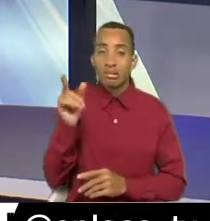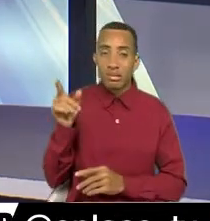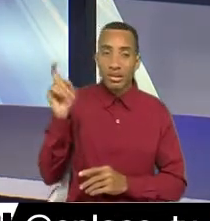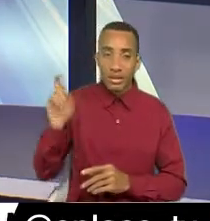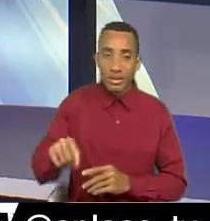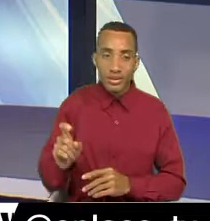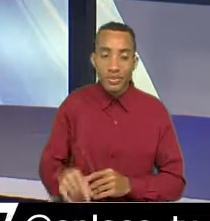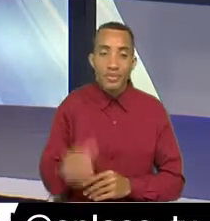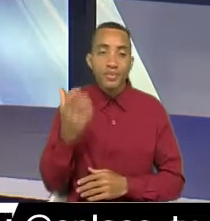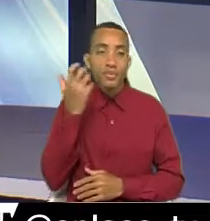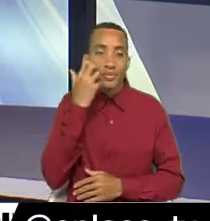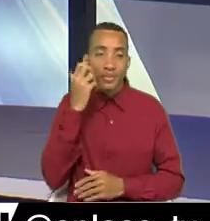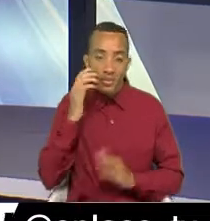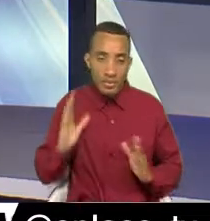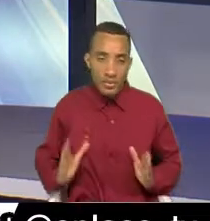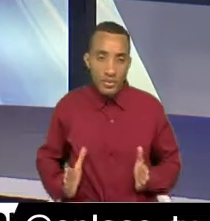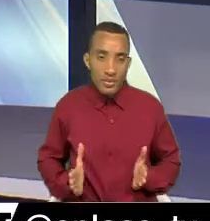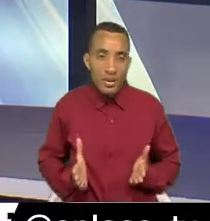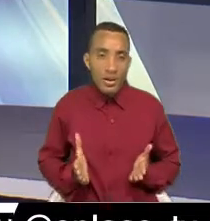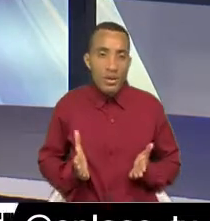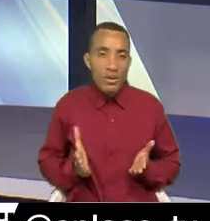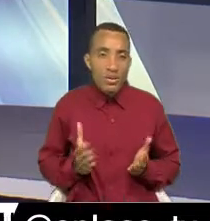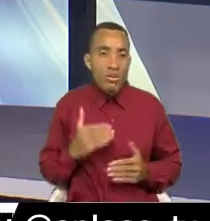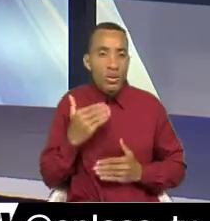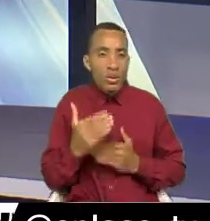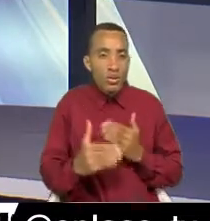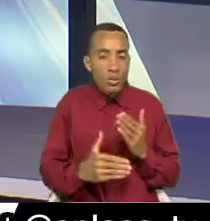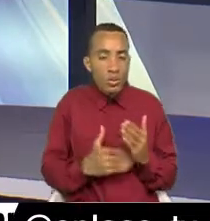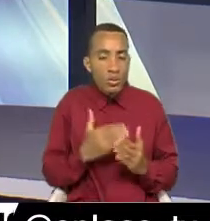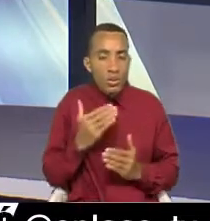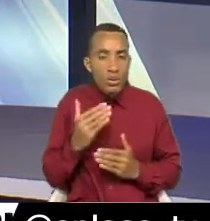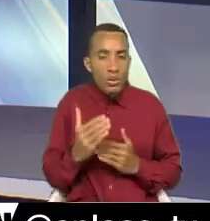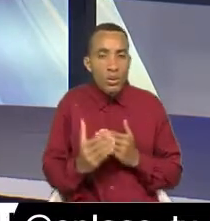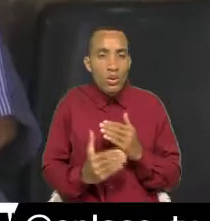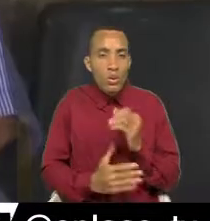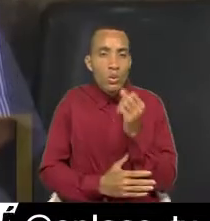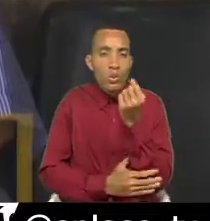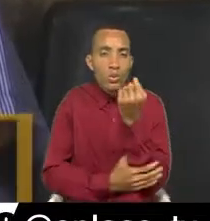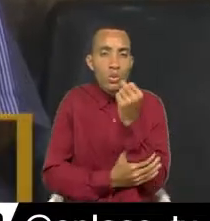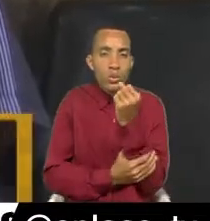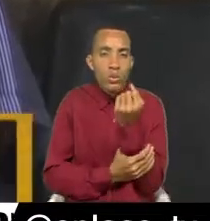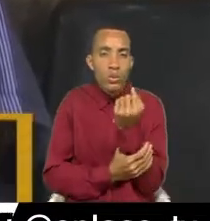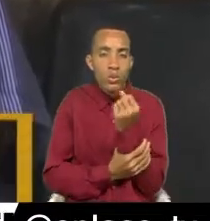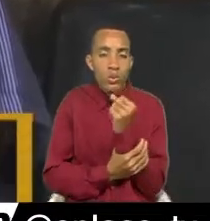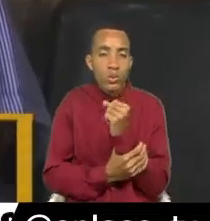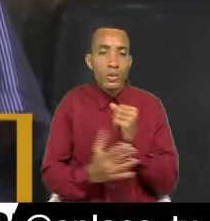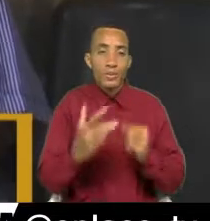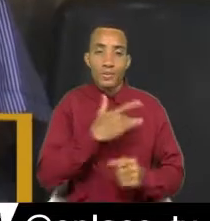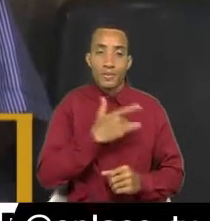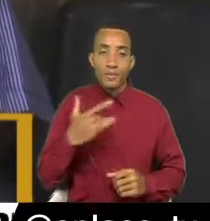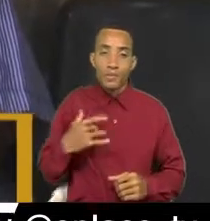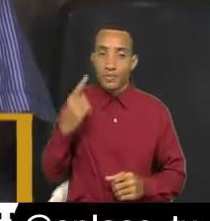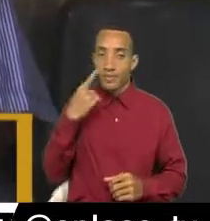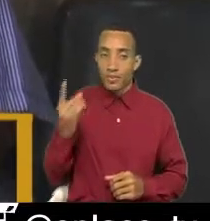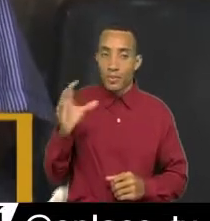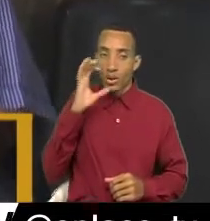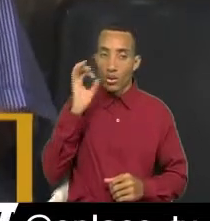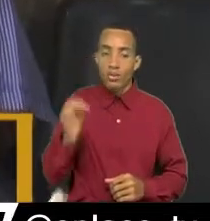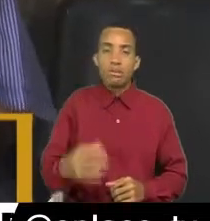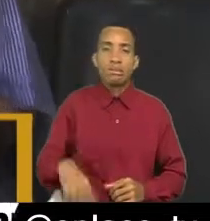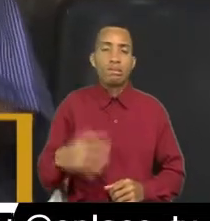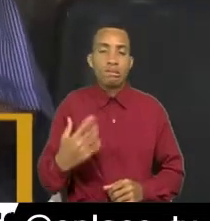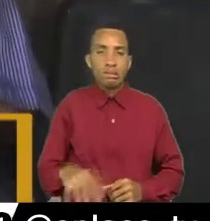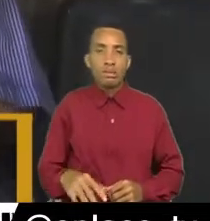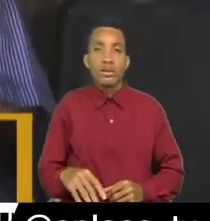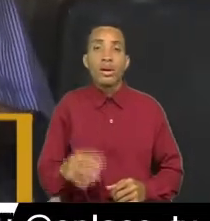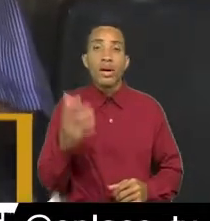de una enfermedad que cada día deteriora más su salud. Este hombre, quien padece una fuerte enfermedad, asegura que lleva